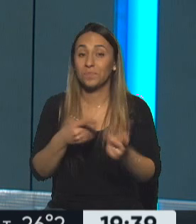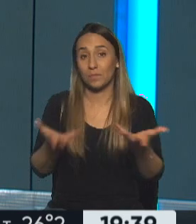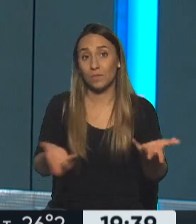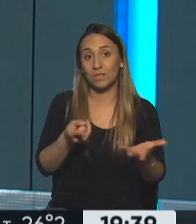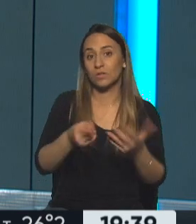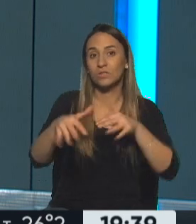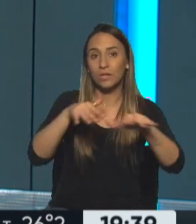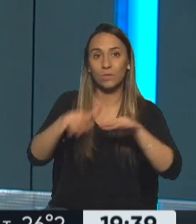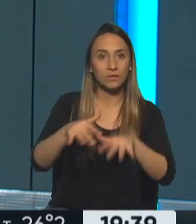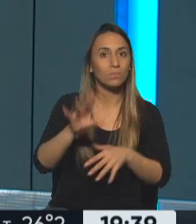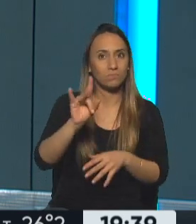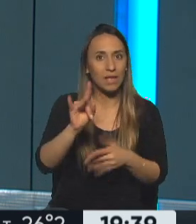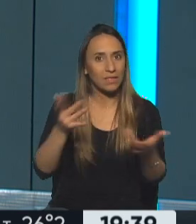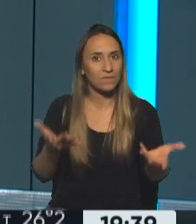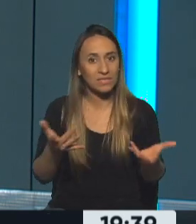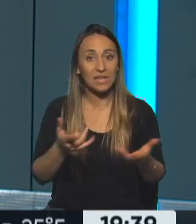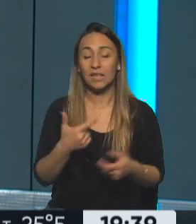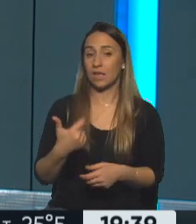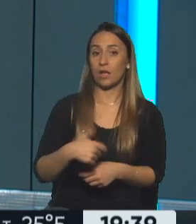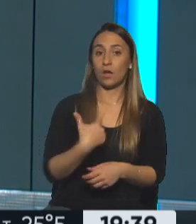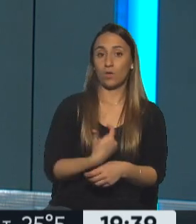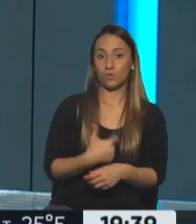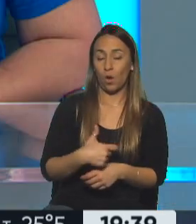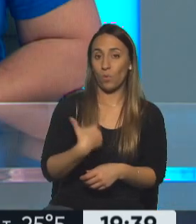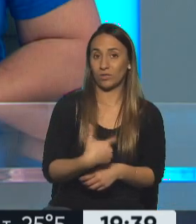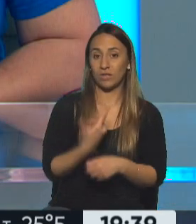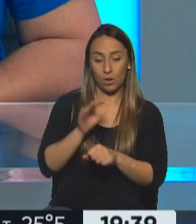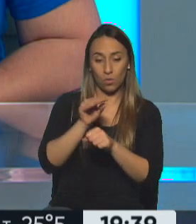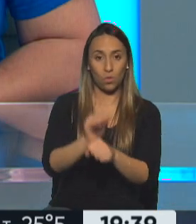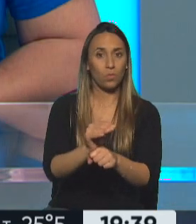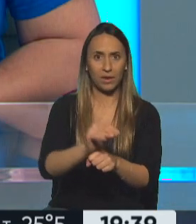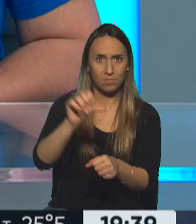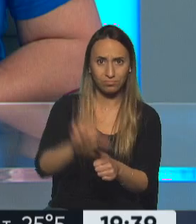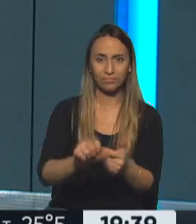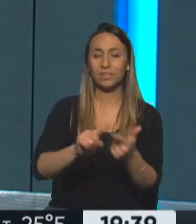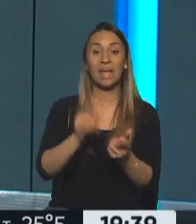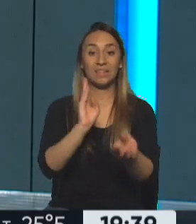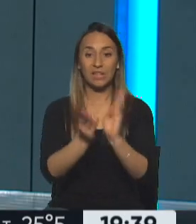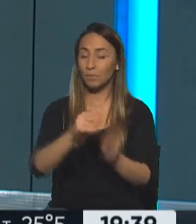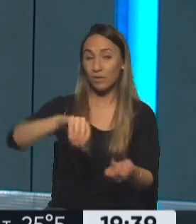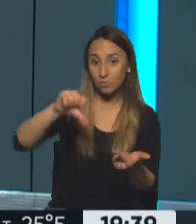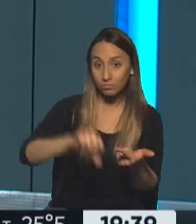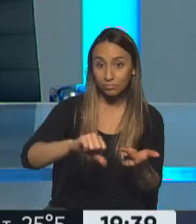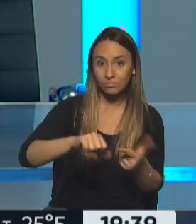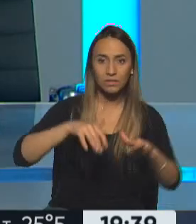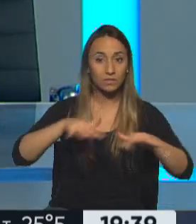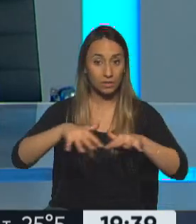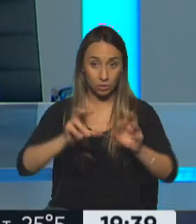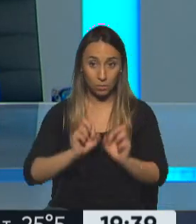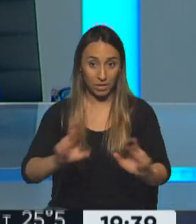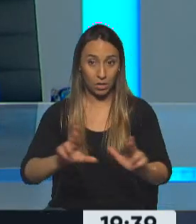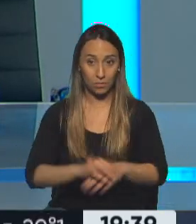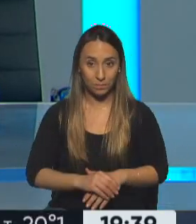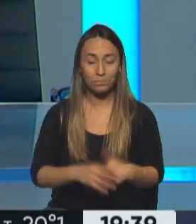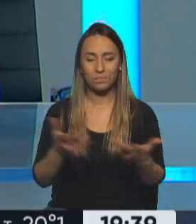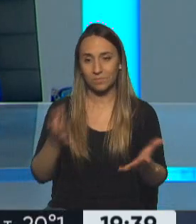la situación. O sea que el hecho de no tener una cobertura adecuada y un tratamiento adecuado es un problema mucho más general.